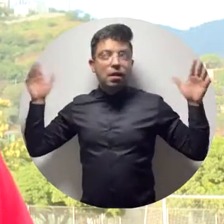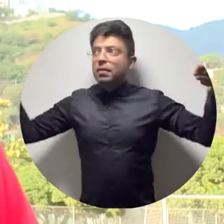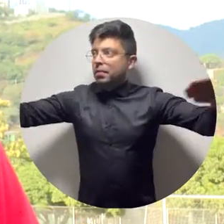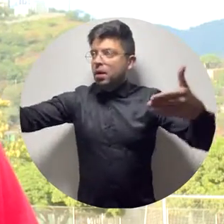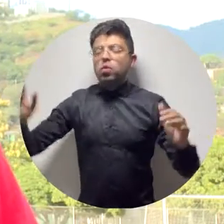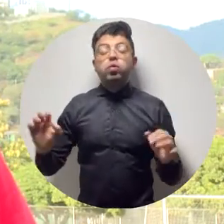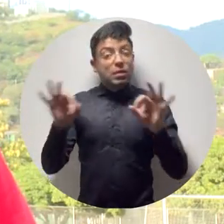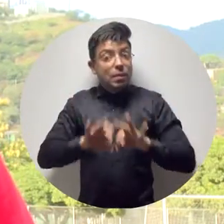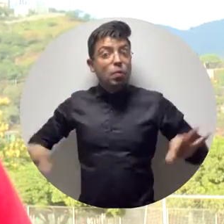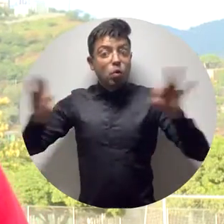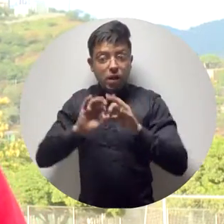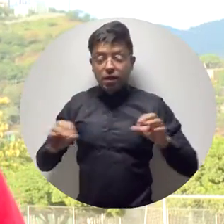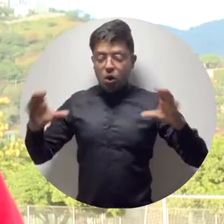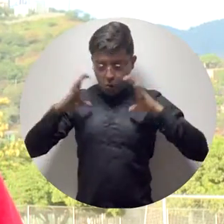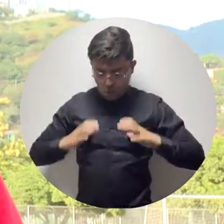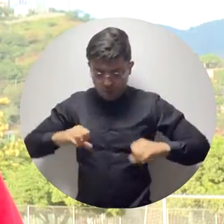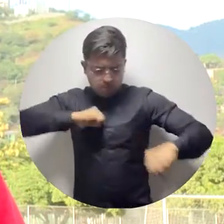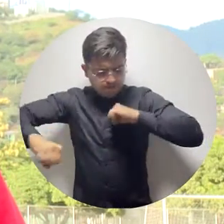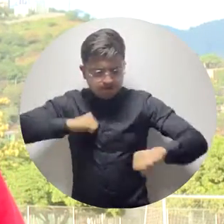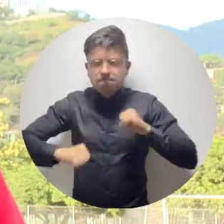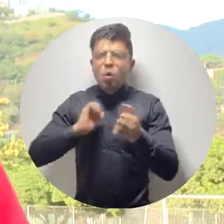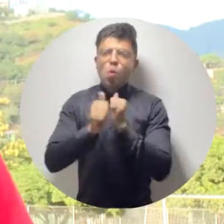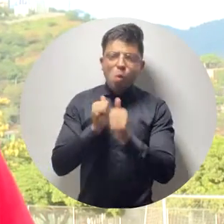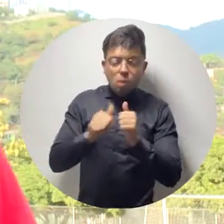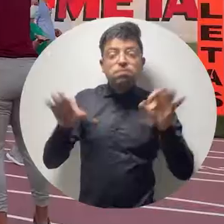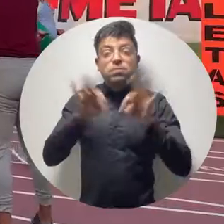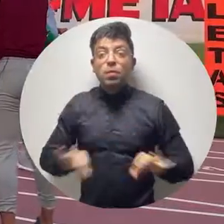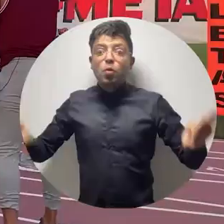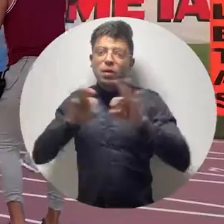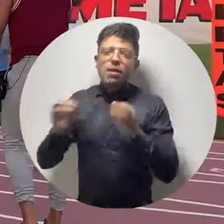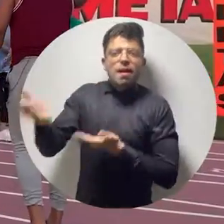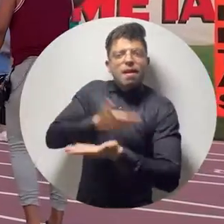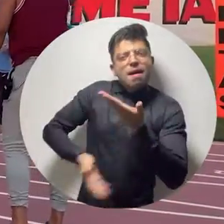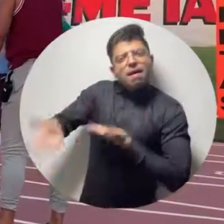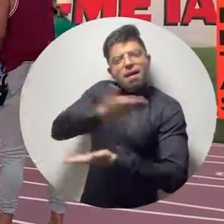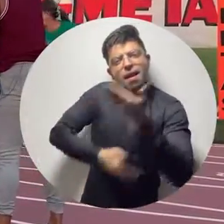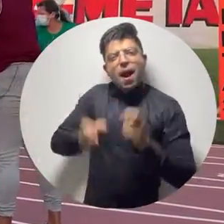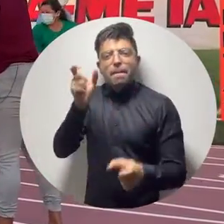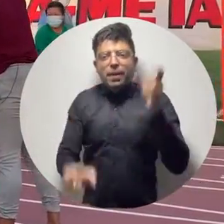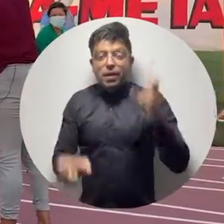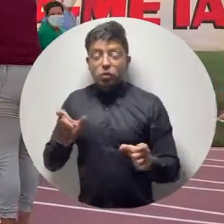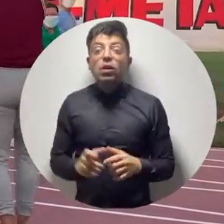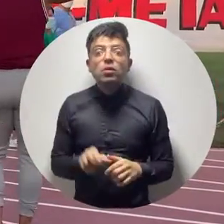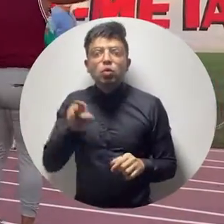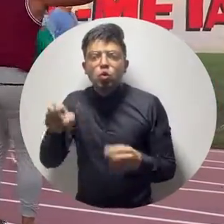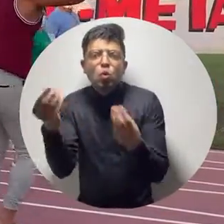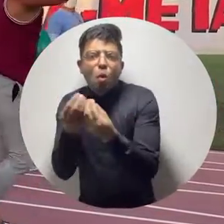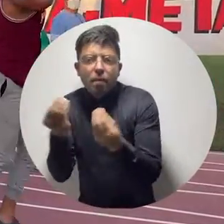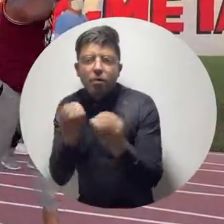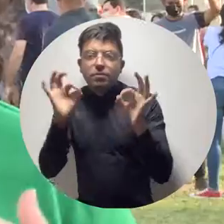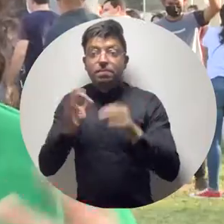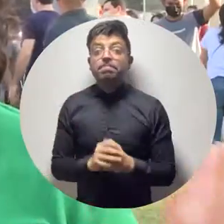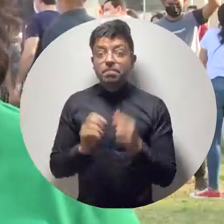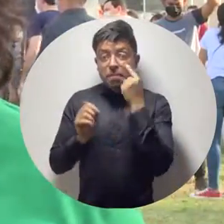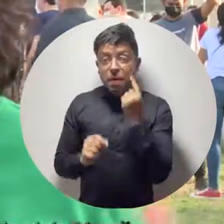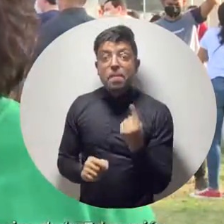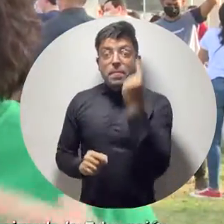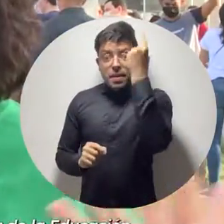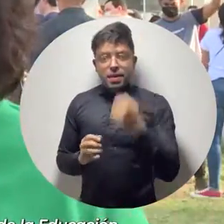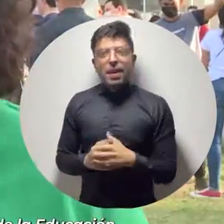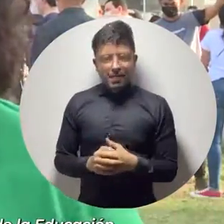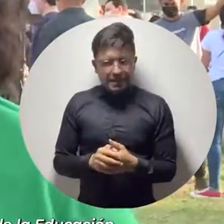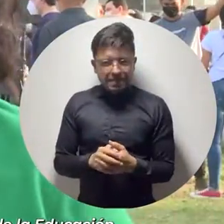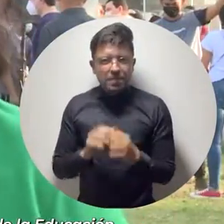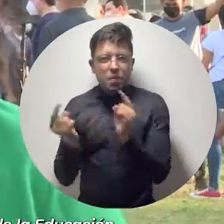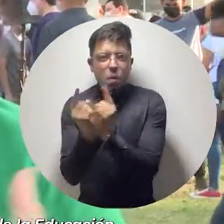retomar la actividad física, es importante retomar el socializar con las demás personas, con los demás compañeros. Es primera vez que